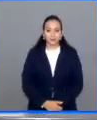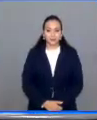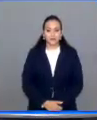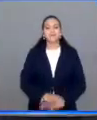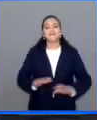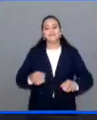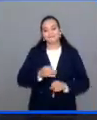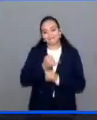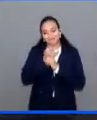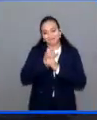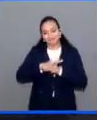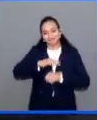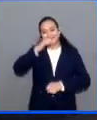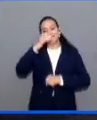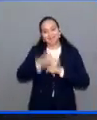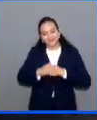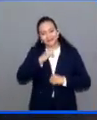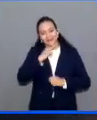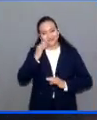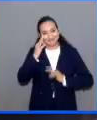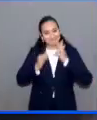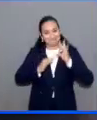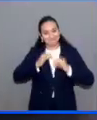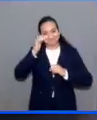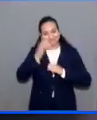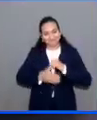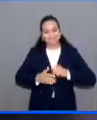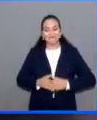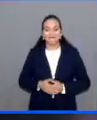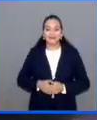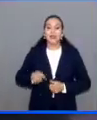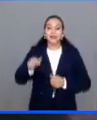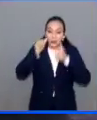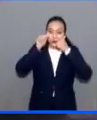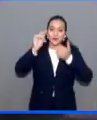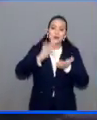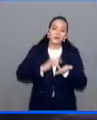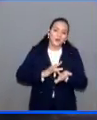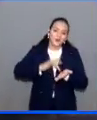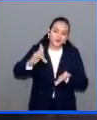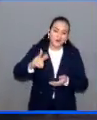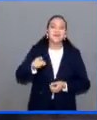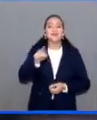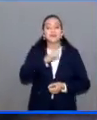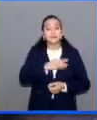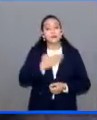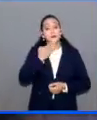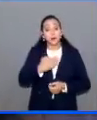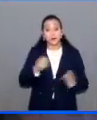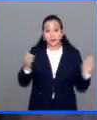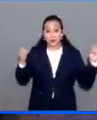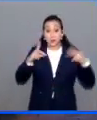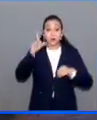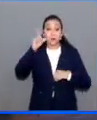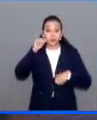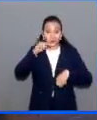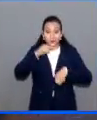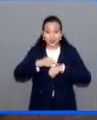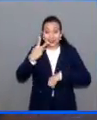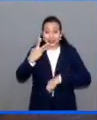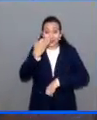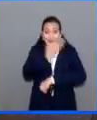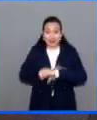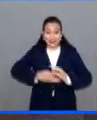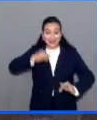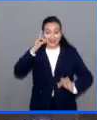al final del noticiario nocturno. Gracias por su atención. Mañana los esperamos en punto de las 15 horas en el corte